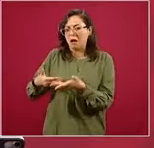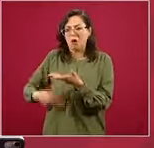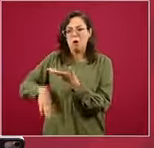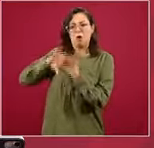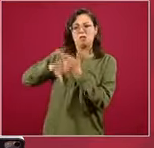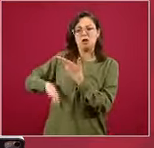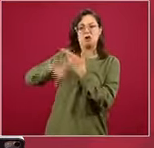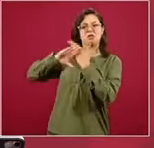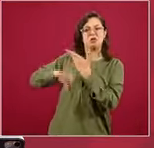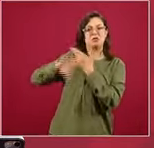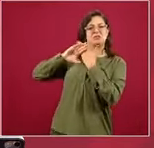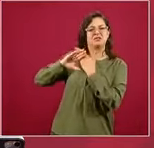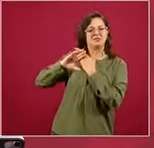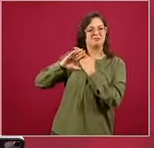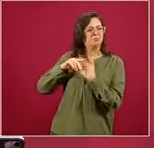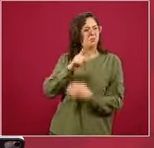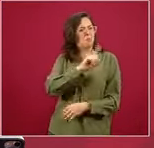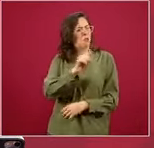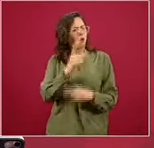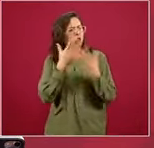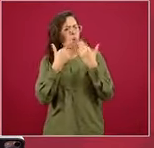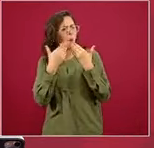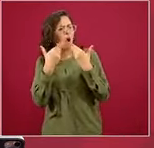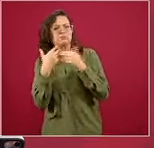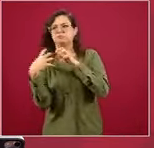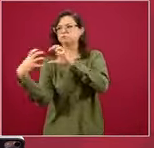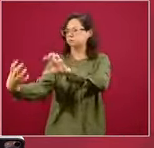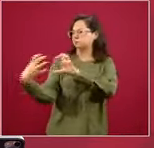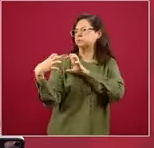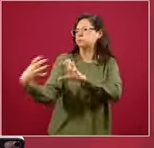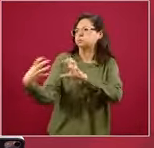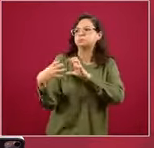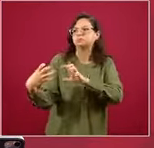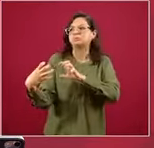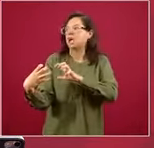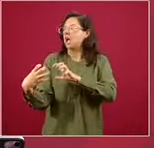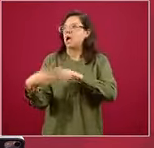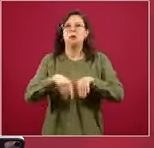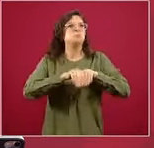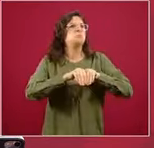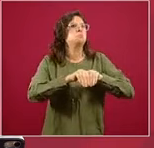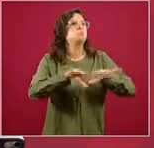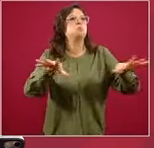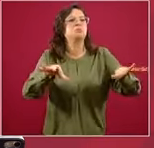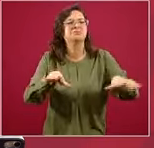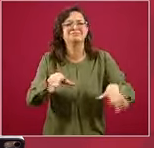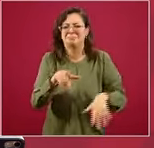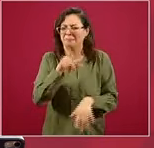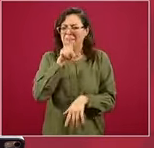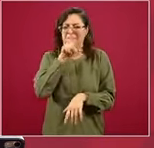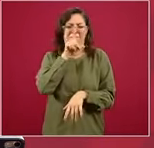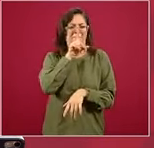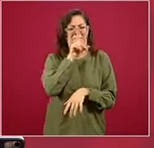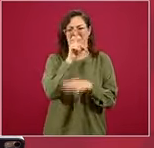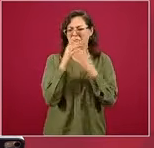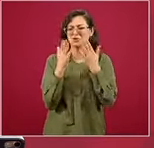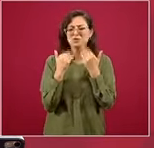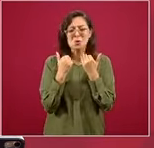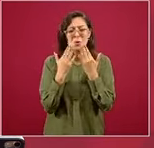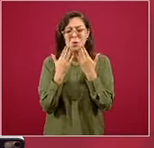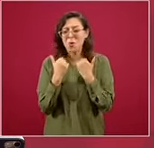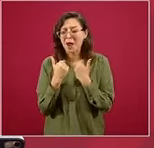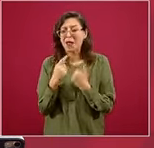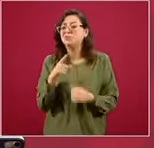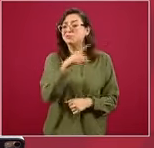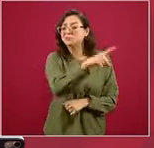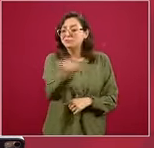un escándalo de pleitos. Le digo a la ciudadanía que quizá tiene la ocasión de encontrarse con este tipo de